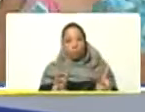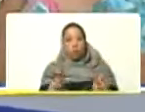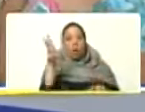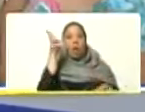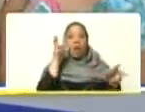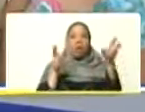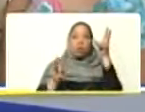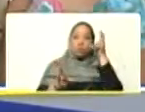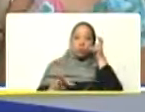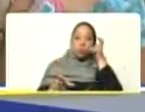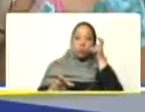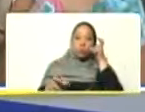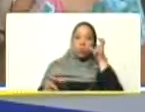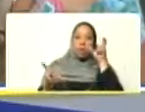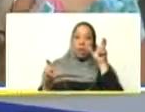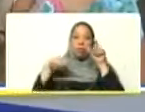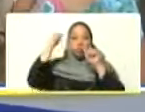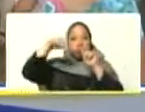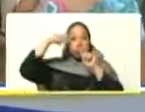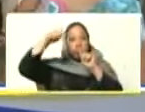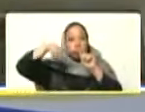escucho y las grabo.